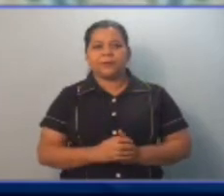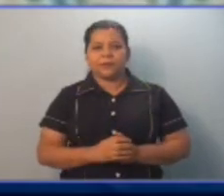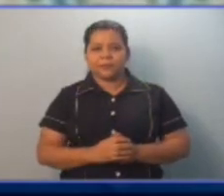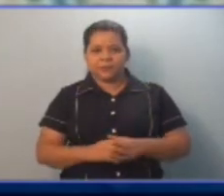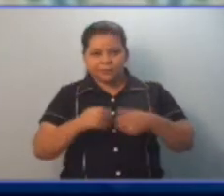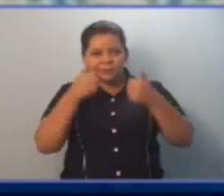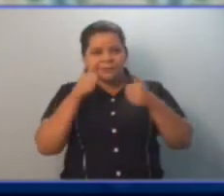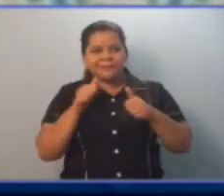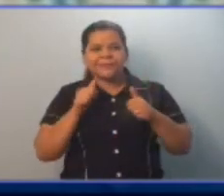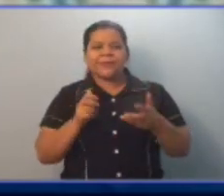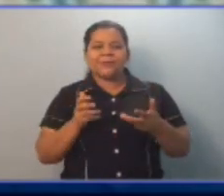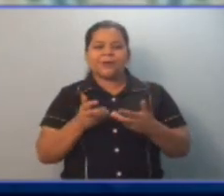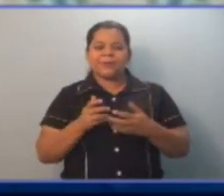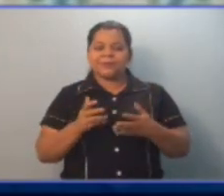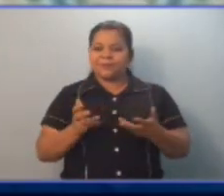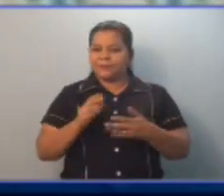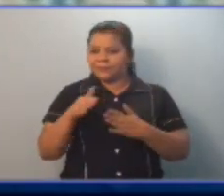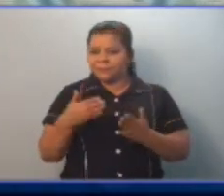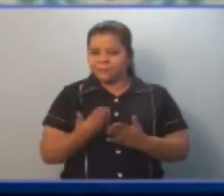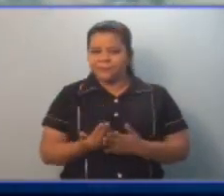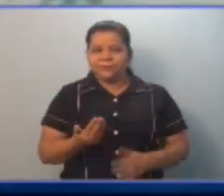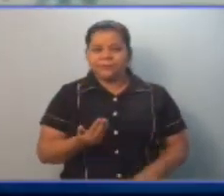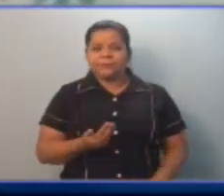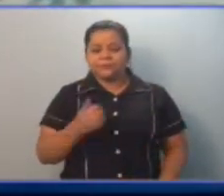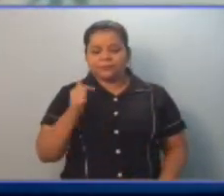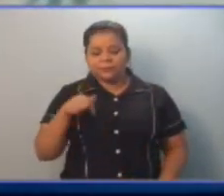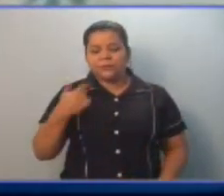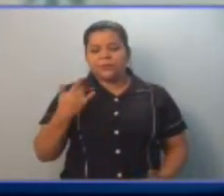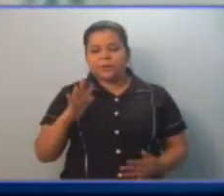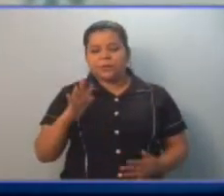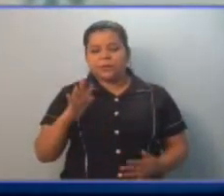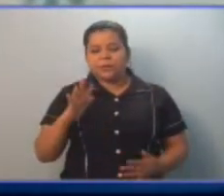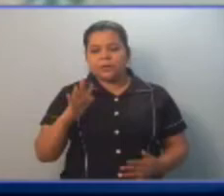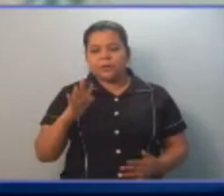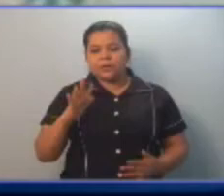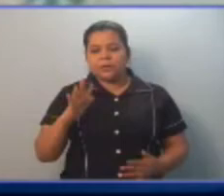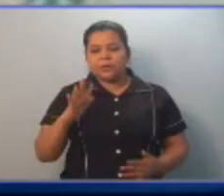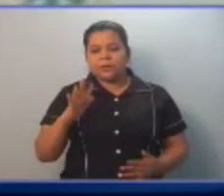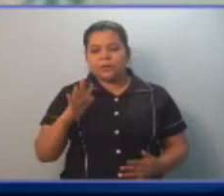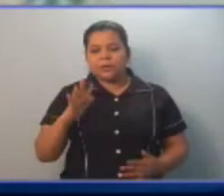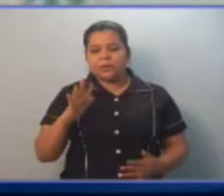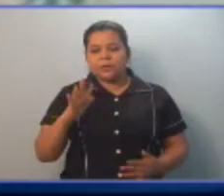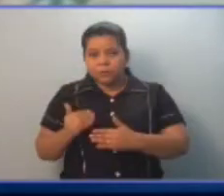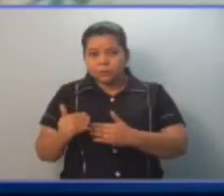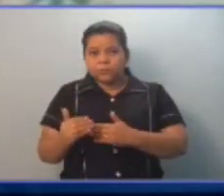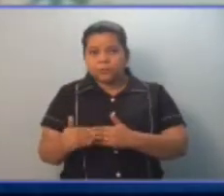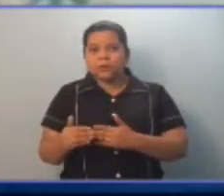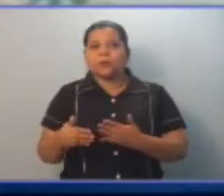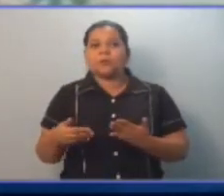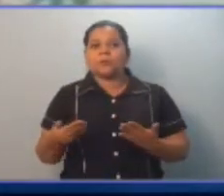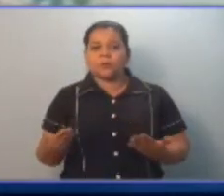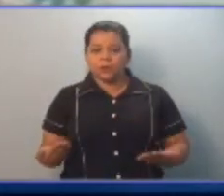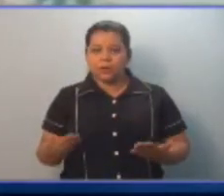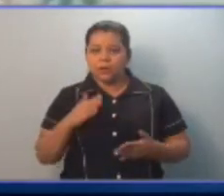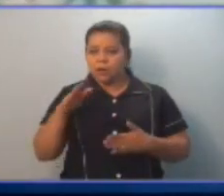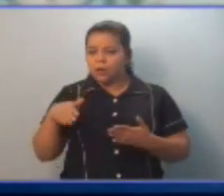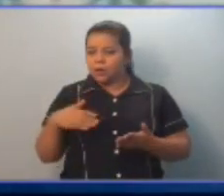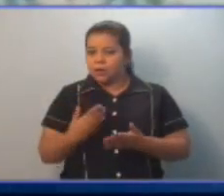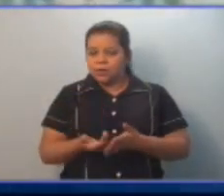manipulativas, digamos, que se producen cuando, ante todas las